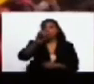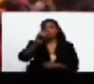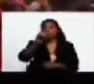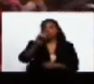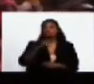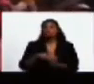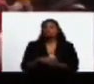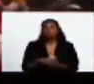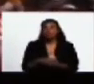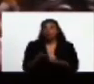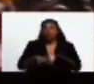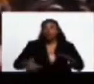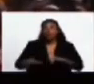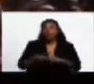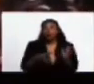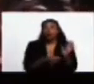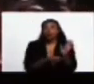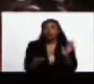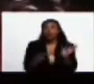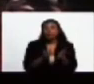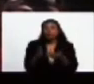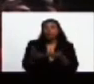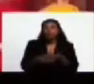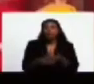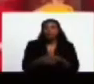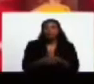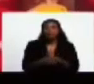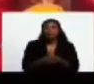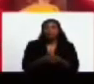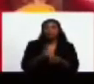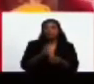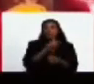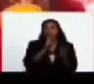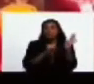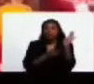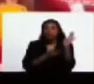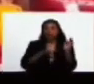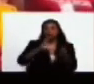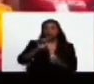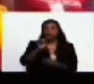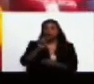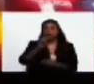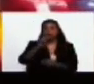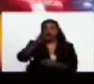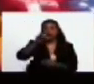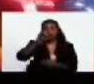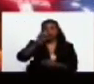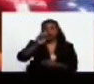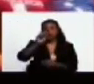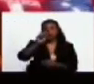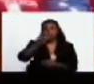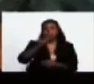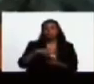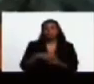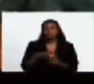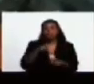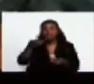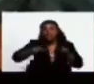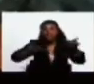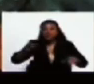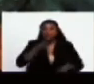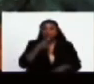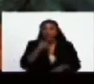Boconó, sector El Rincón 3, El Carmen, parroquia El Carmen. Mi gente de Boconó, gente bonita de